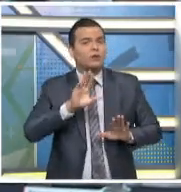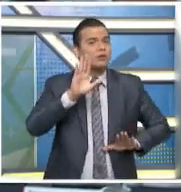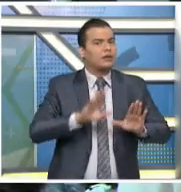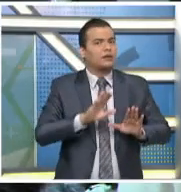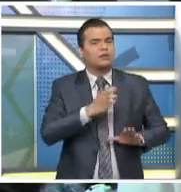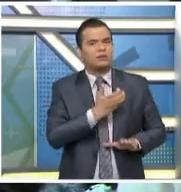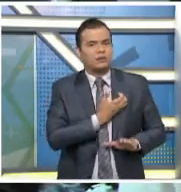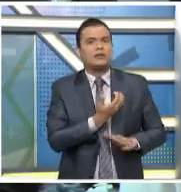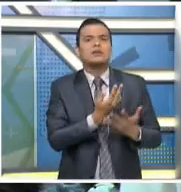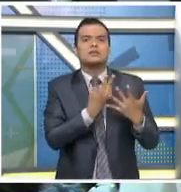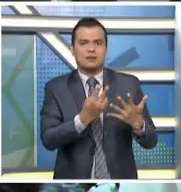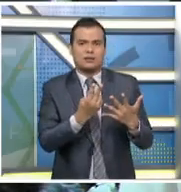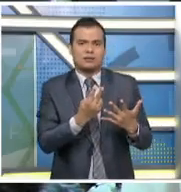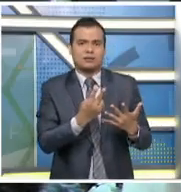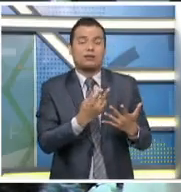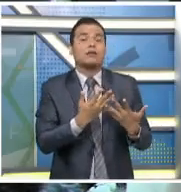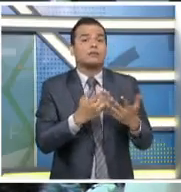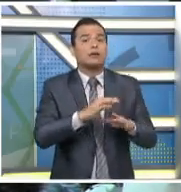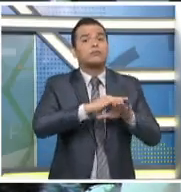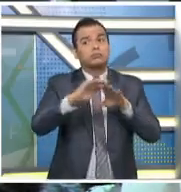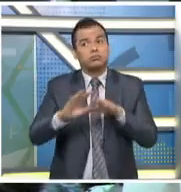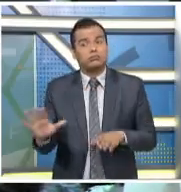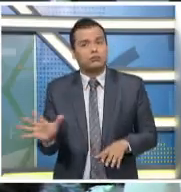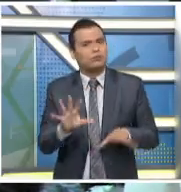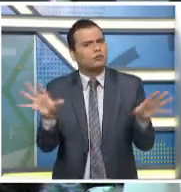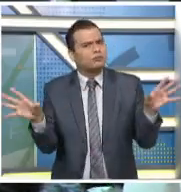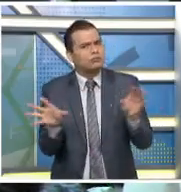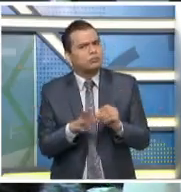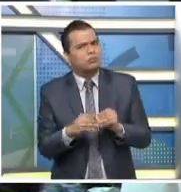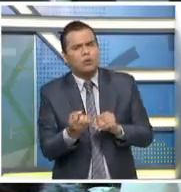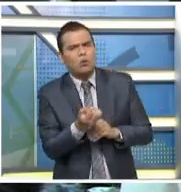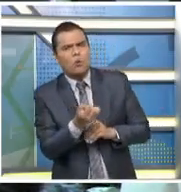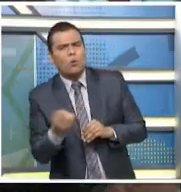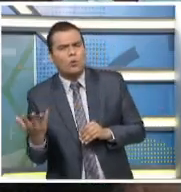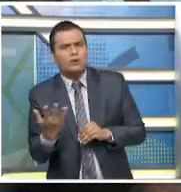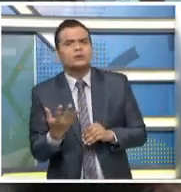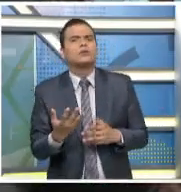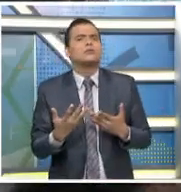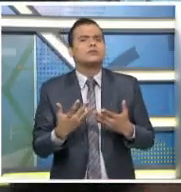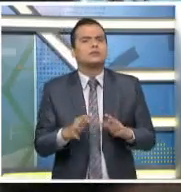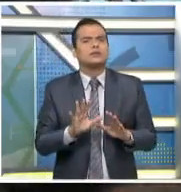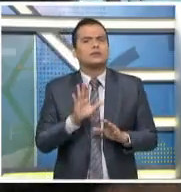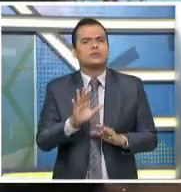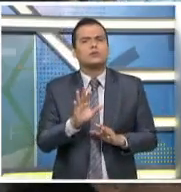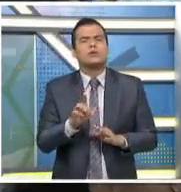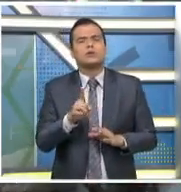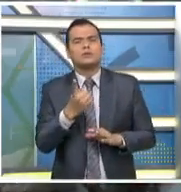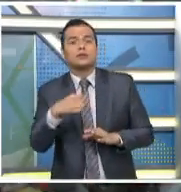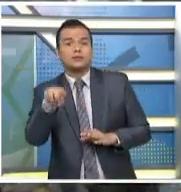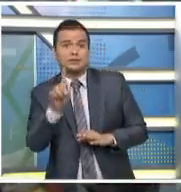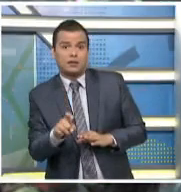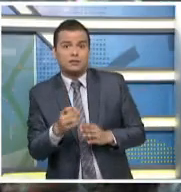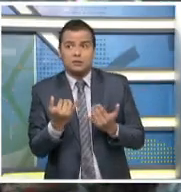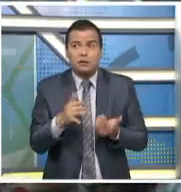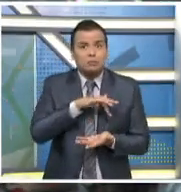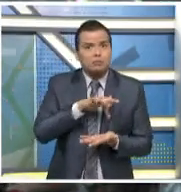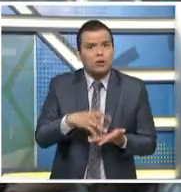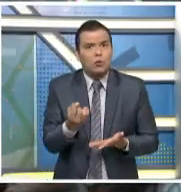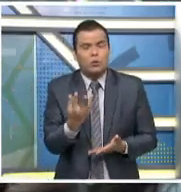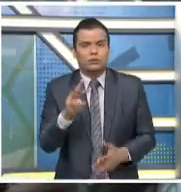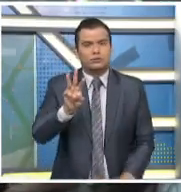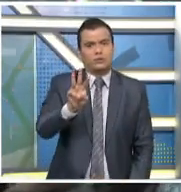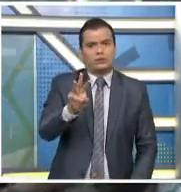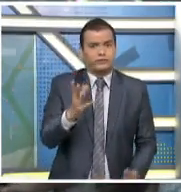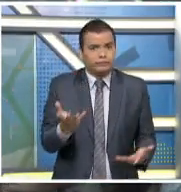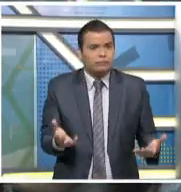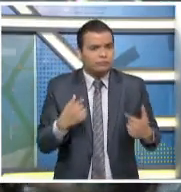llegaron 3. Es grave y eso demuestra de verdad el compromiso y yo creo que por eso estoy aquí. Los estudios de movilidad social dicen